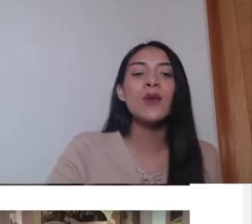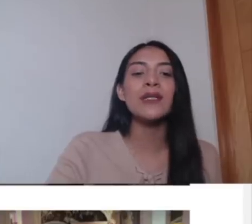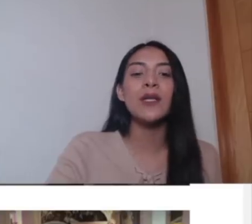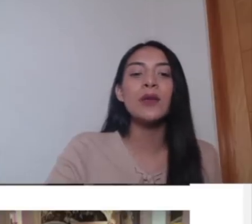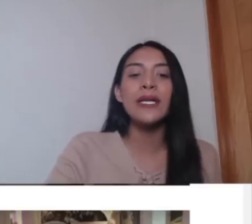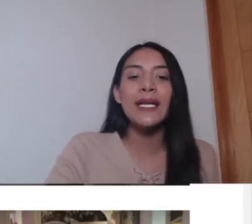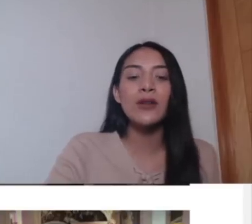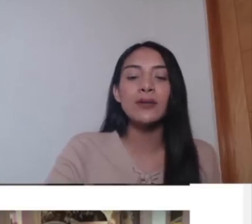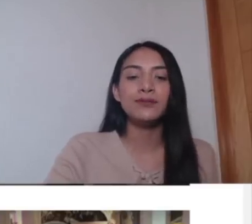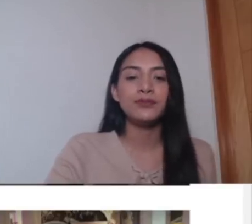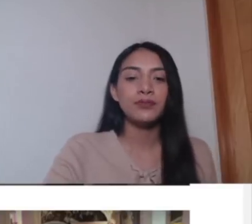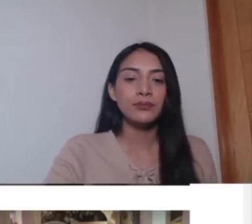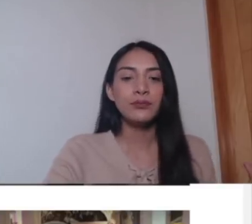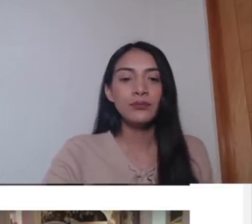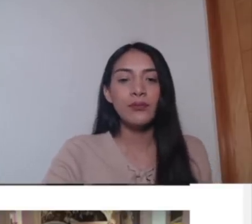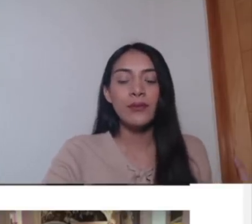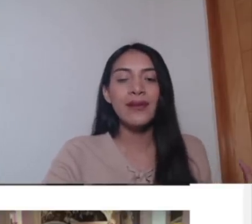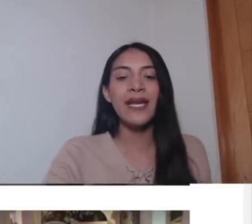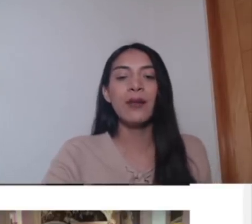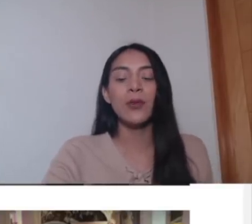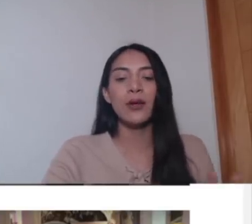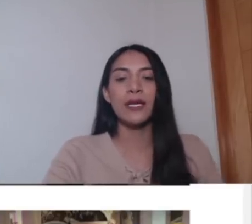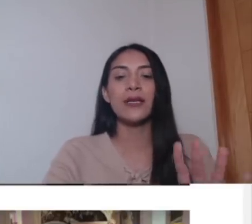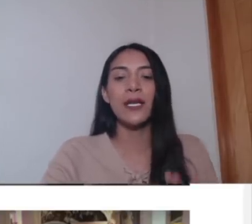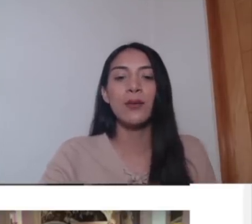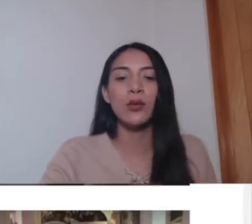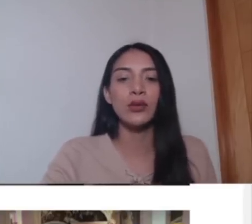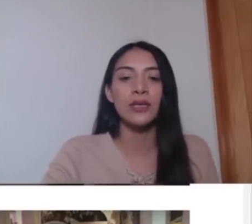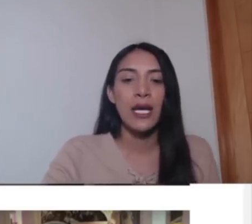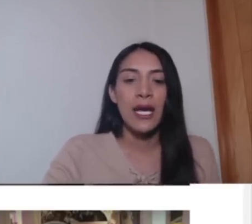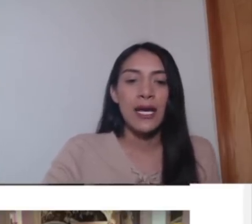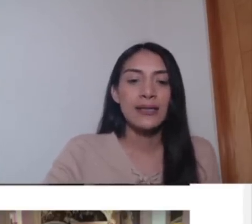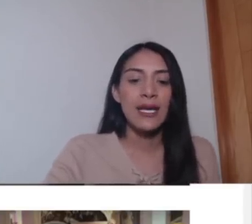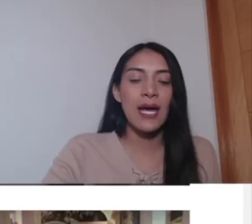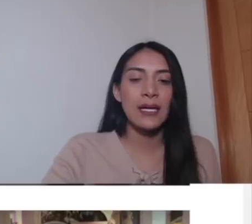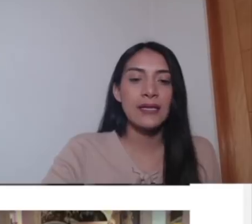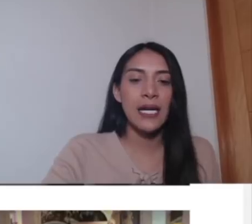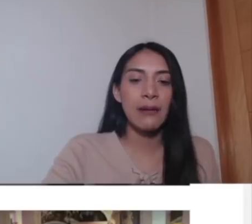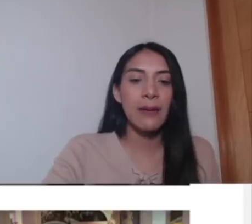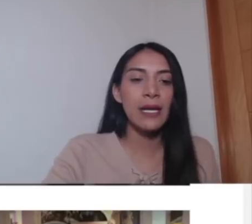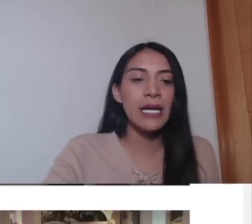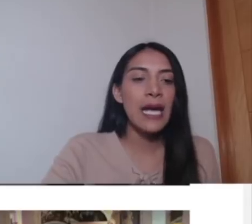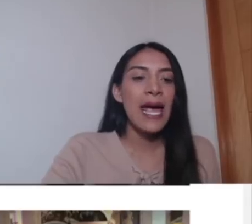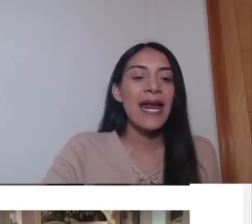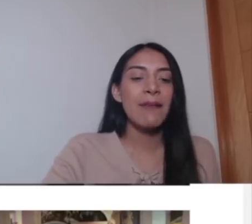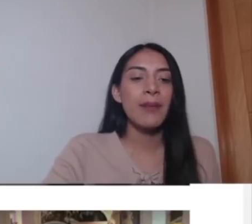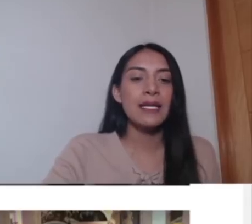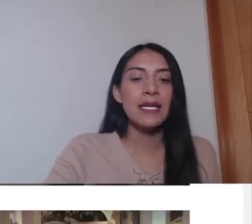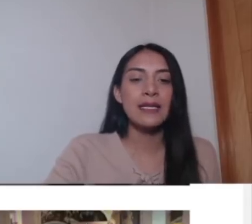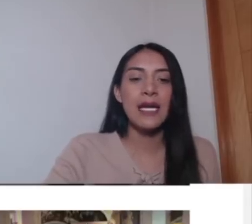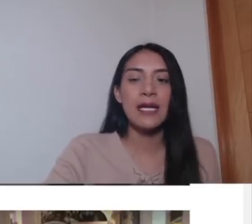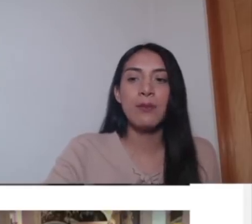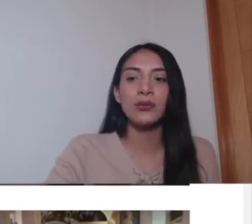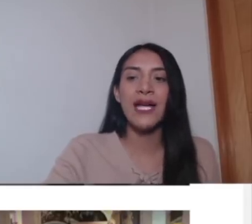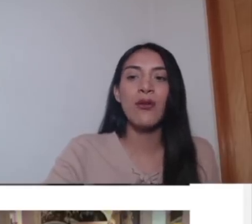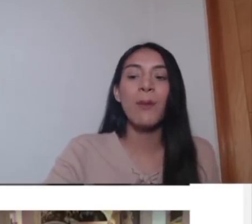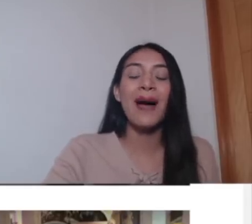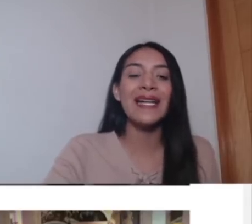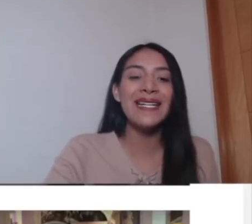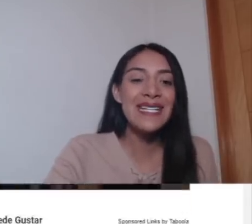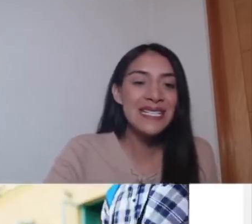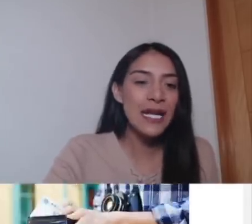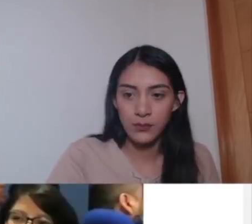Decomisan 51 kilos de, bueno, aquí tenemos esta hierba verde, en empresas de